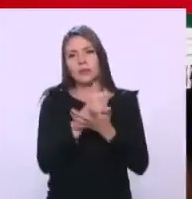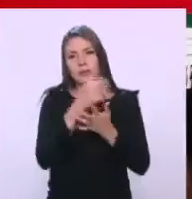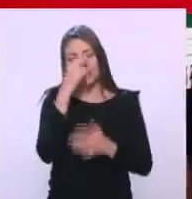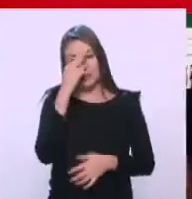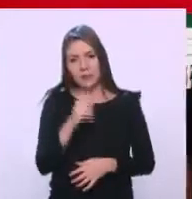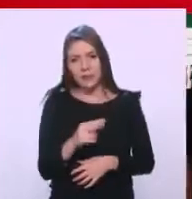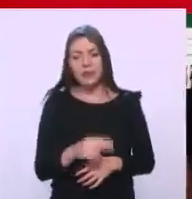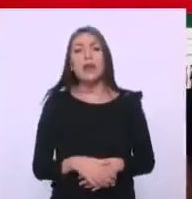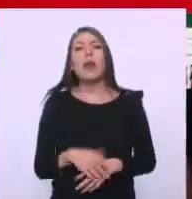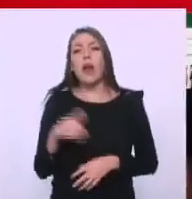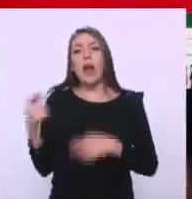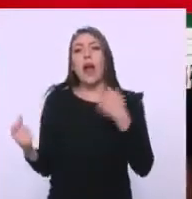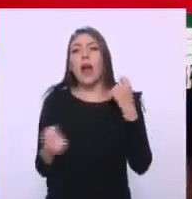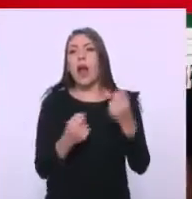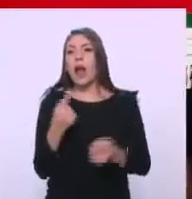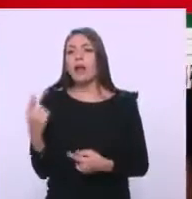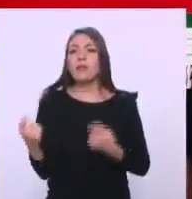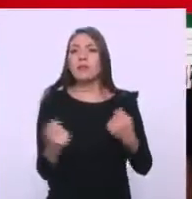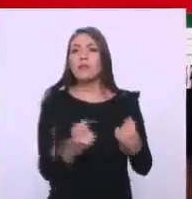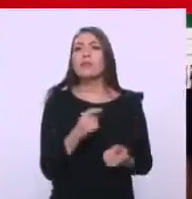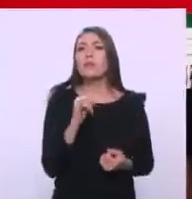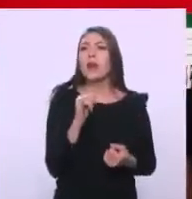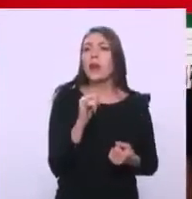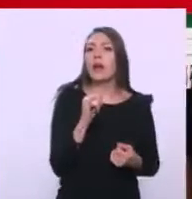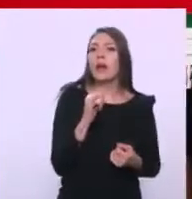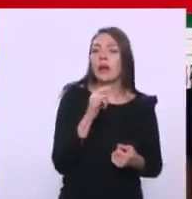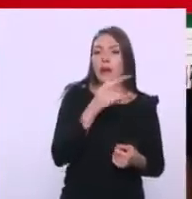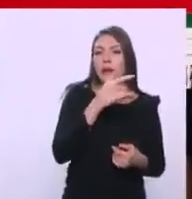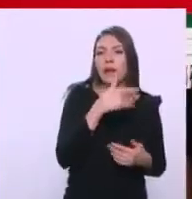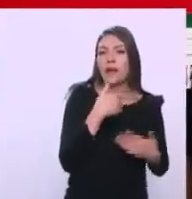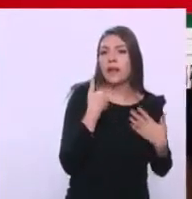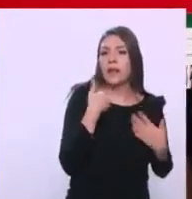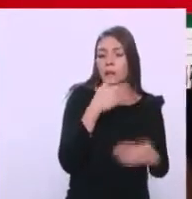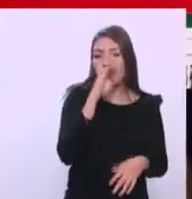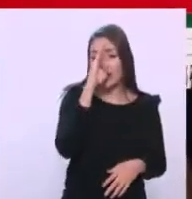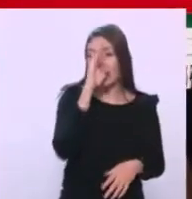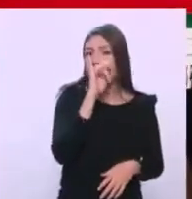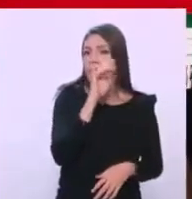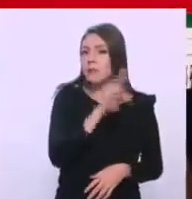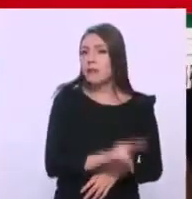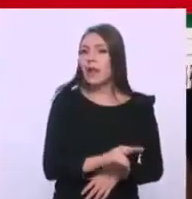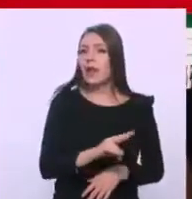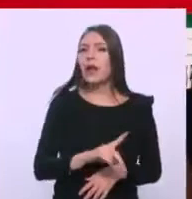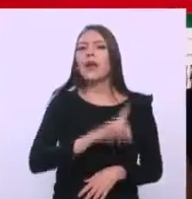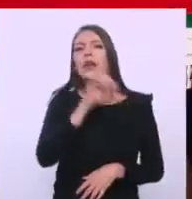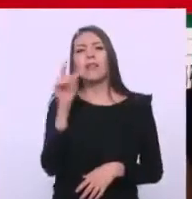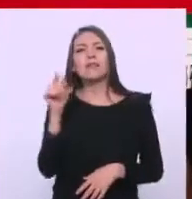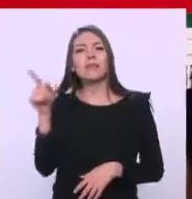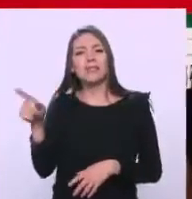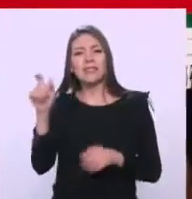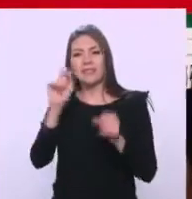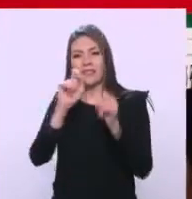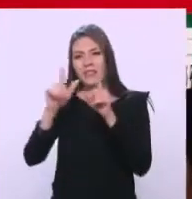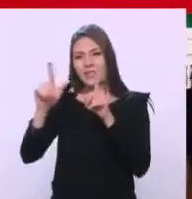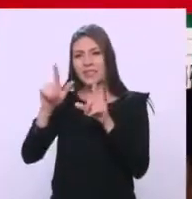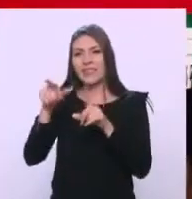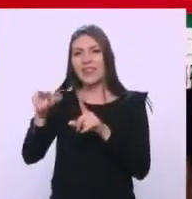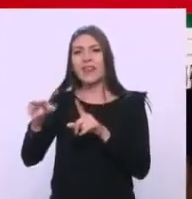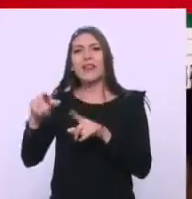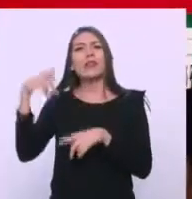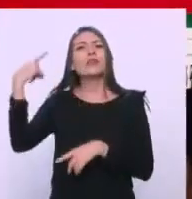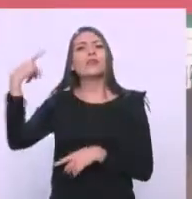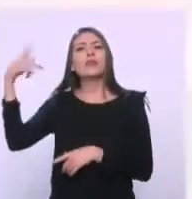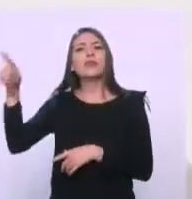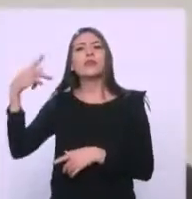algunos medios cayeron en la trampa, pero luego nos pusimos a investigar y descubrimos que esa imagen que estaba en el imaginario colectivo venía de